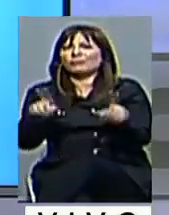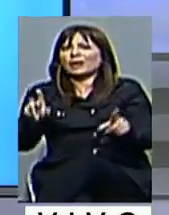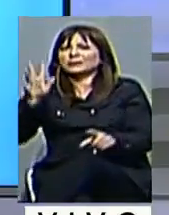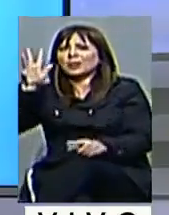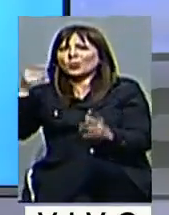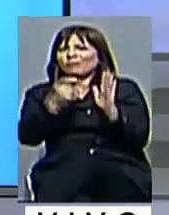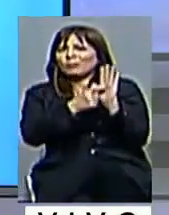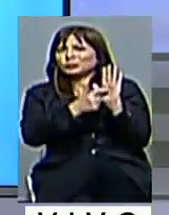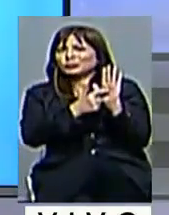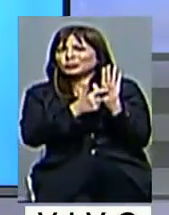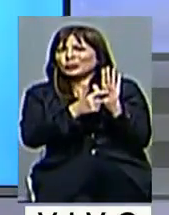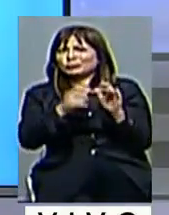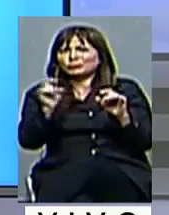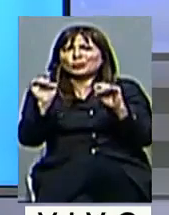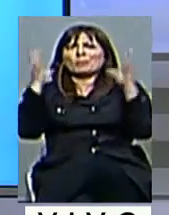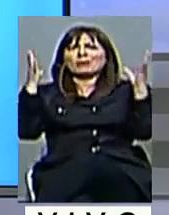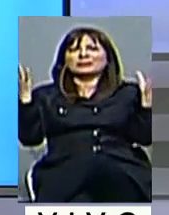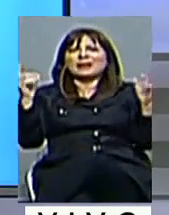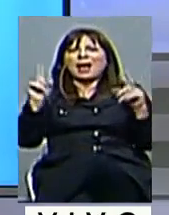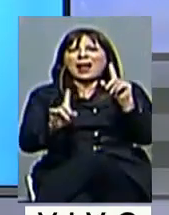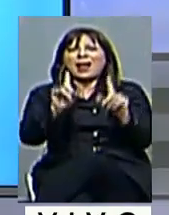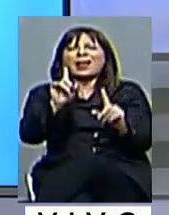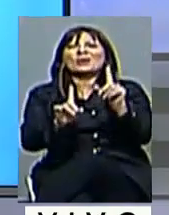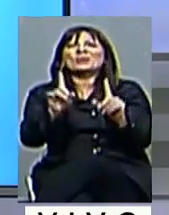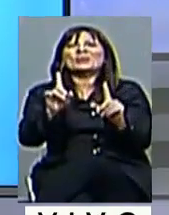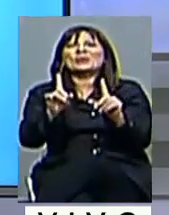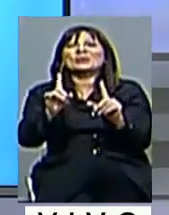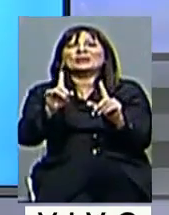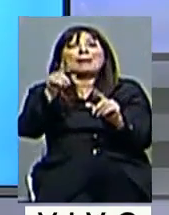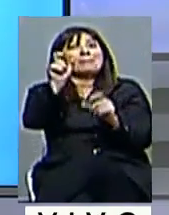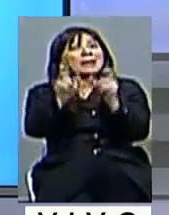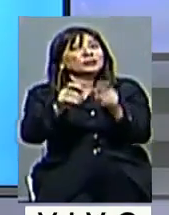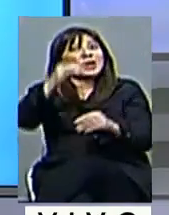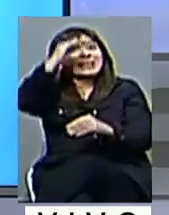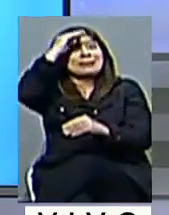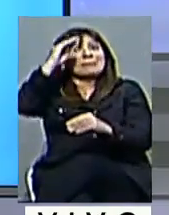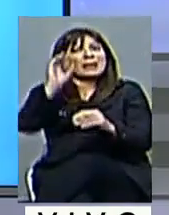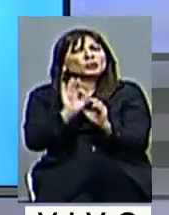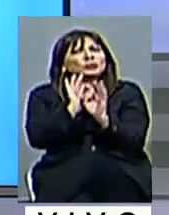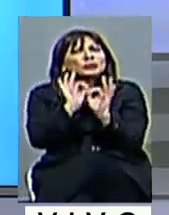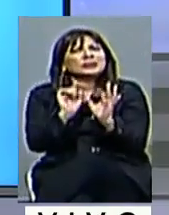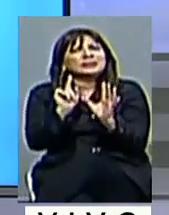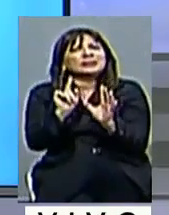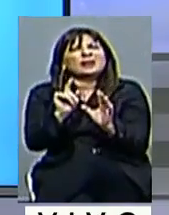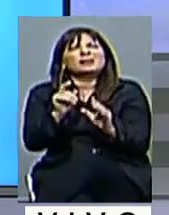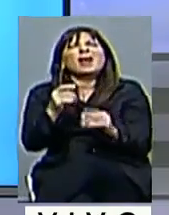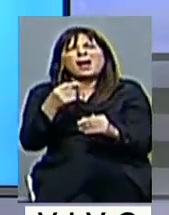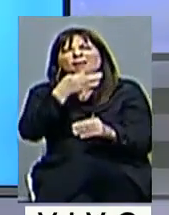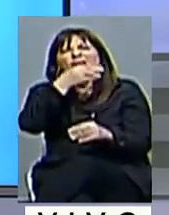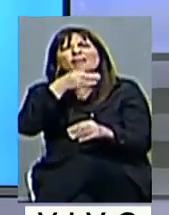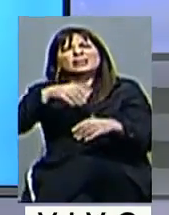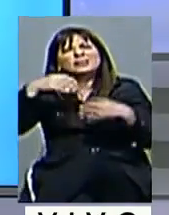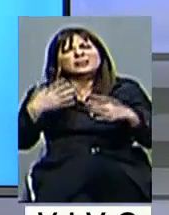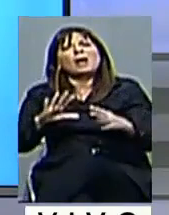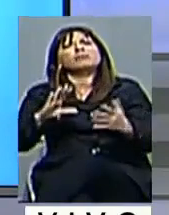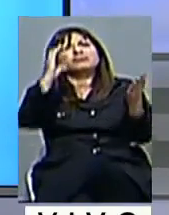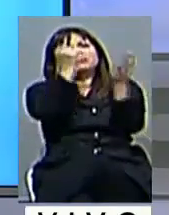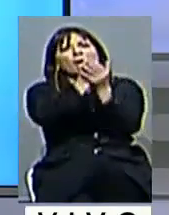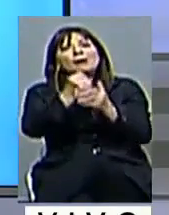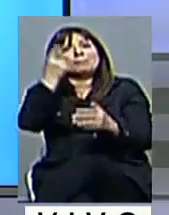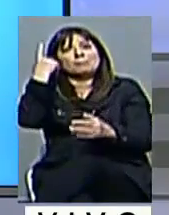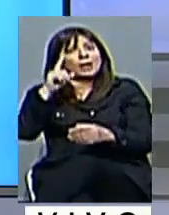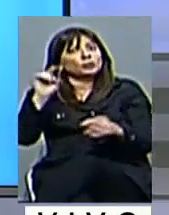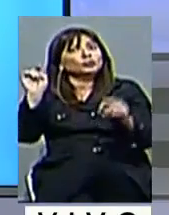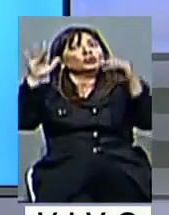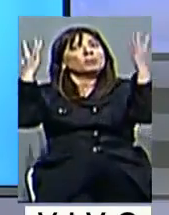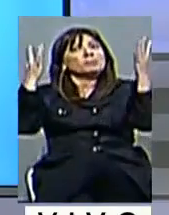9 puntos. Toda una sorpresa para algunos y los especialistas hablaban de que iba a ganar. Pero la diferencia fue sorpresa para muchos.